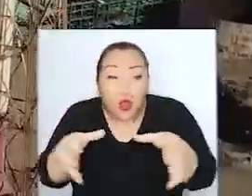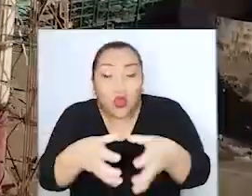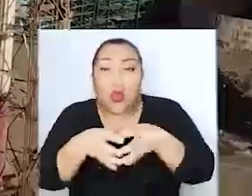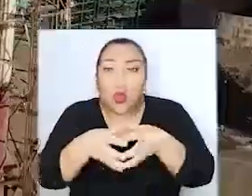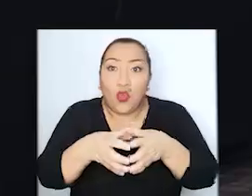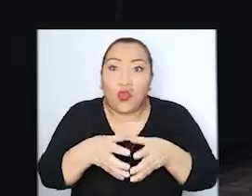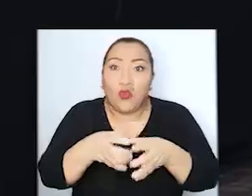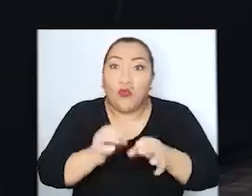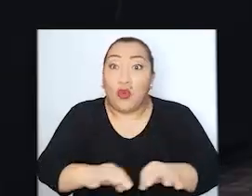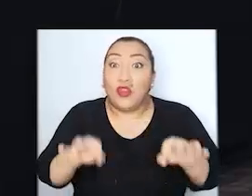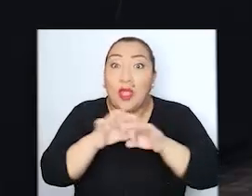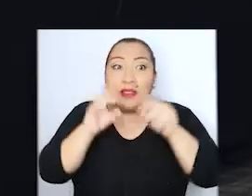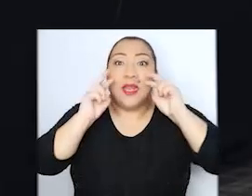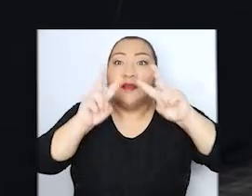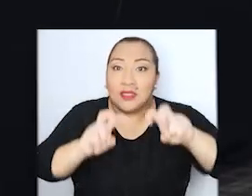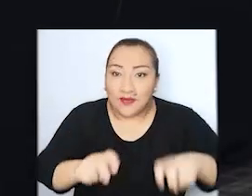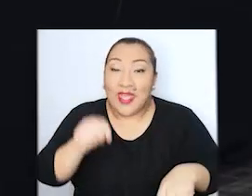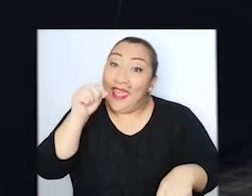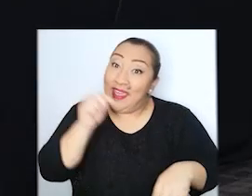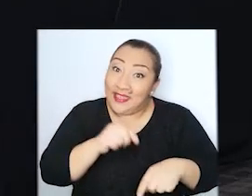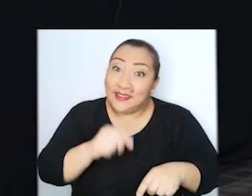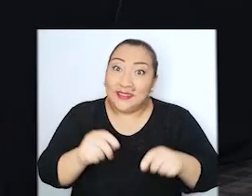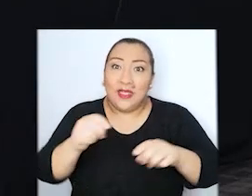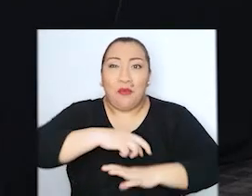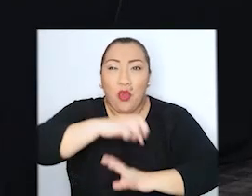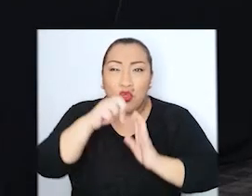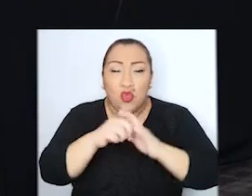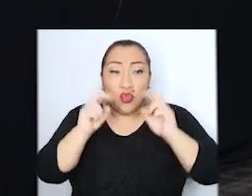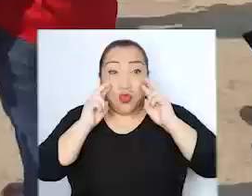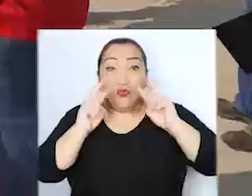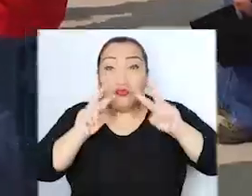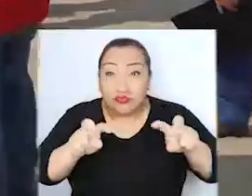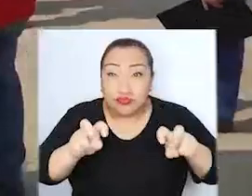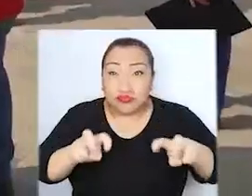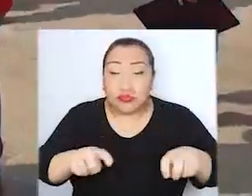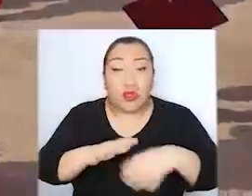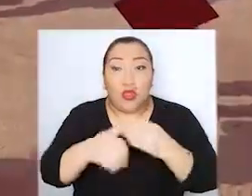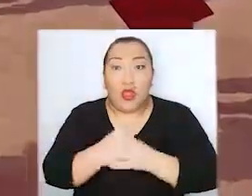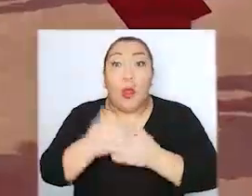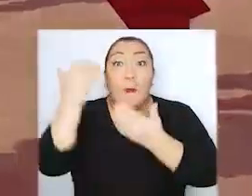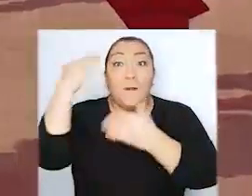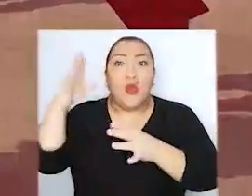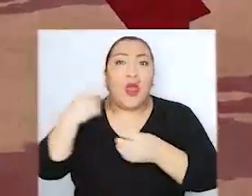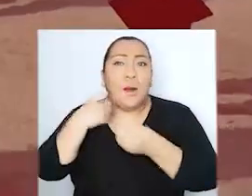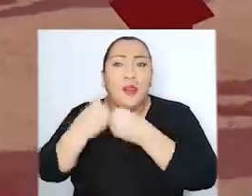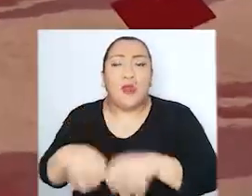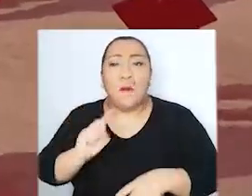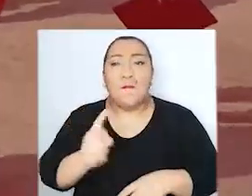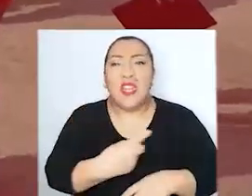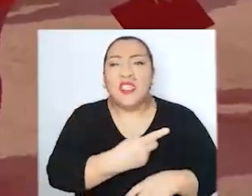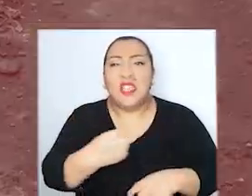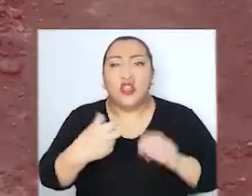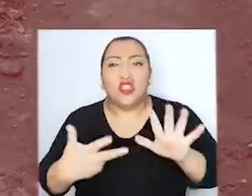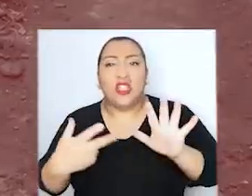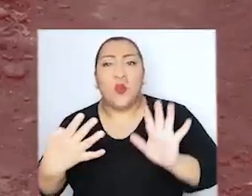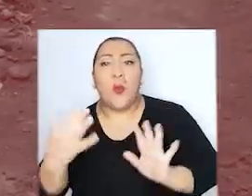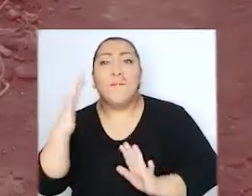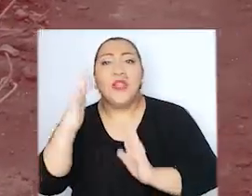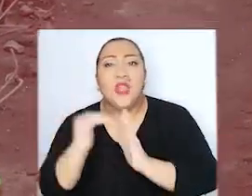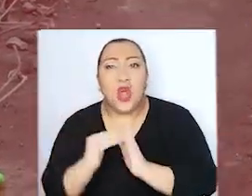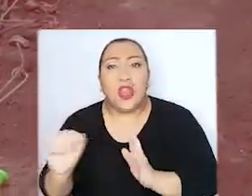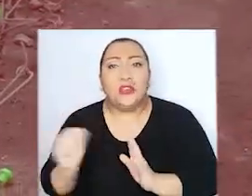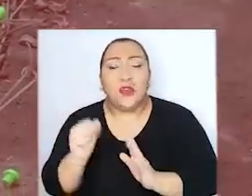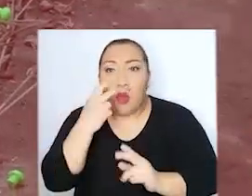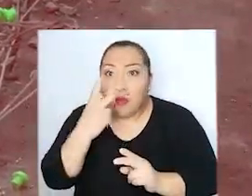general. Durante la presentación del megaoperativo de control, se informó que Piura habría perdido más de 1.189 millones de